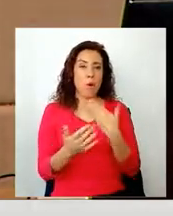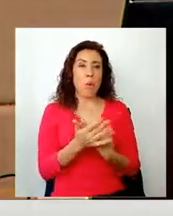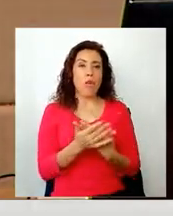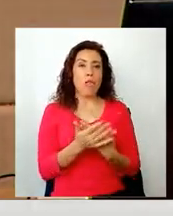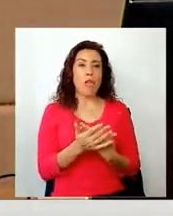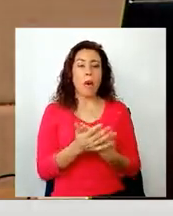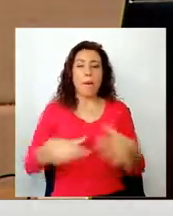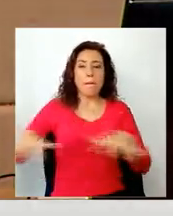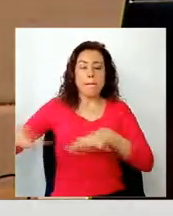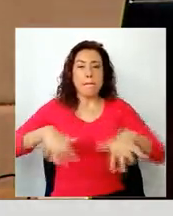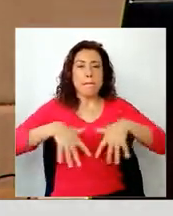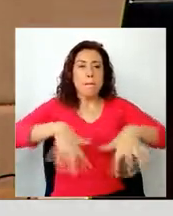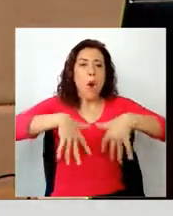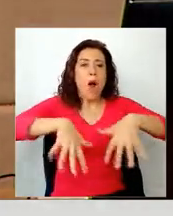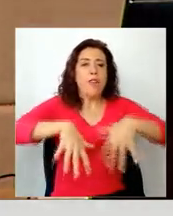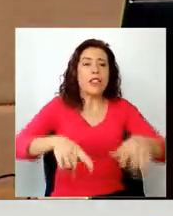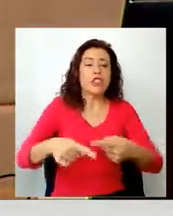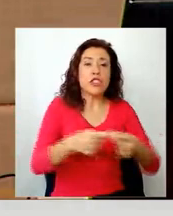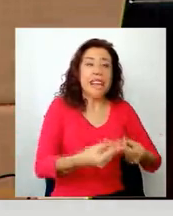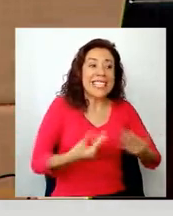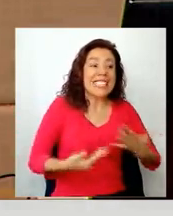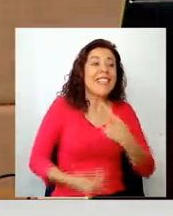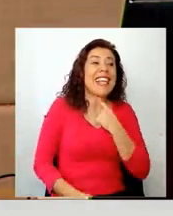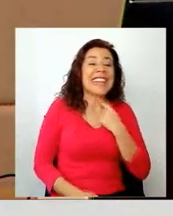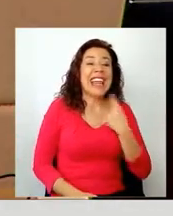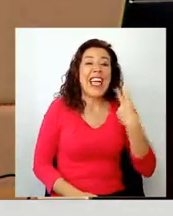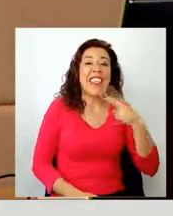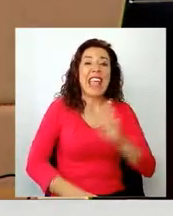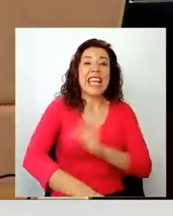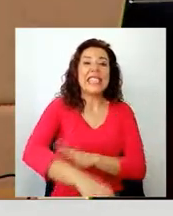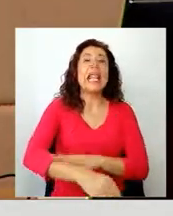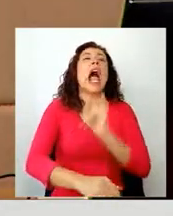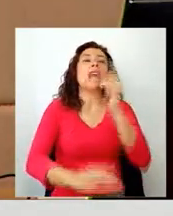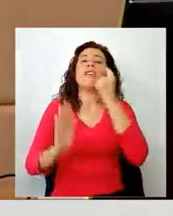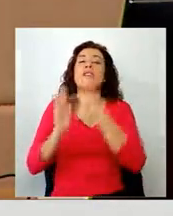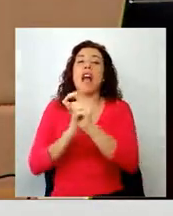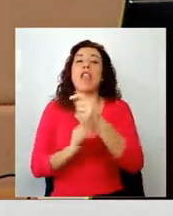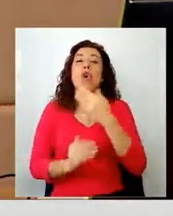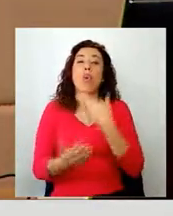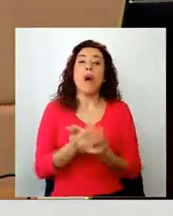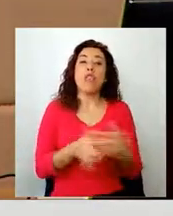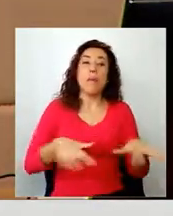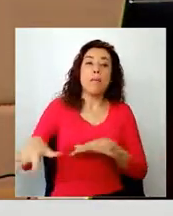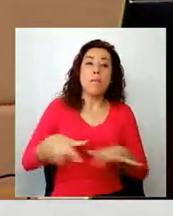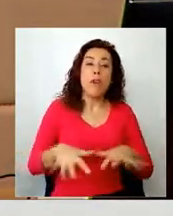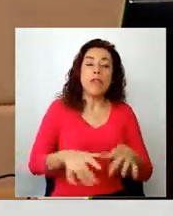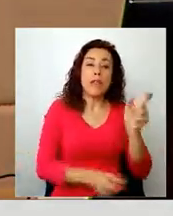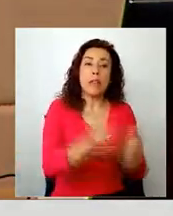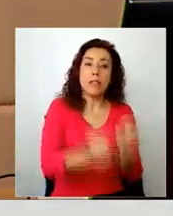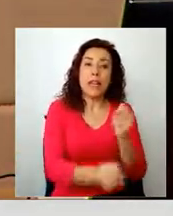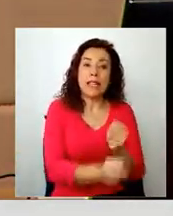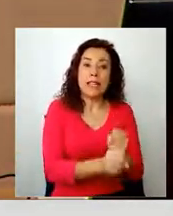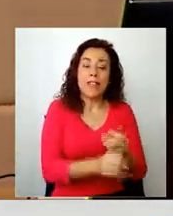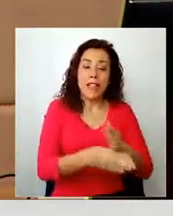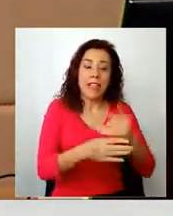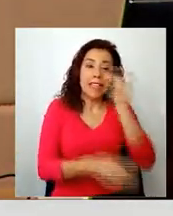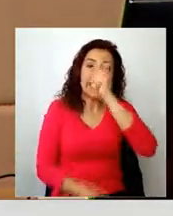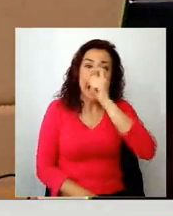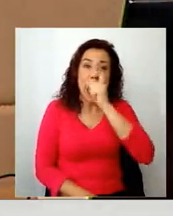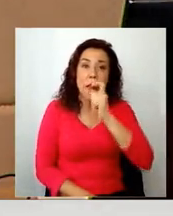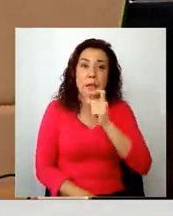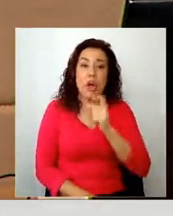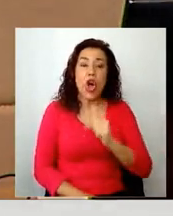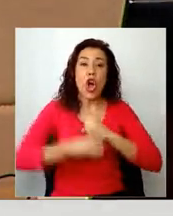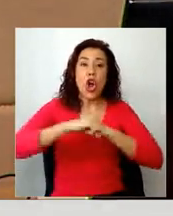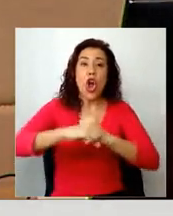sirve a los intereses de la izquierda sea legítima y cuando la movilización de los trabajadores del salmón iba en contra de los